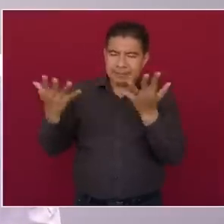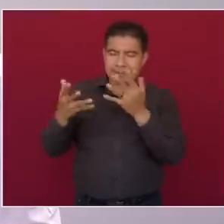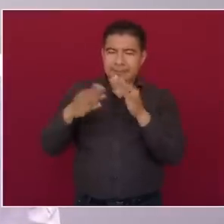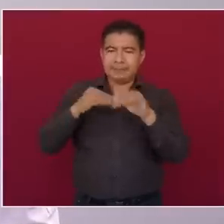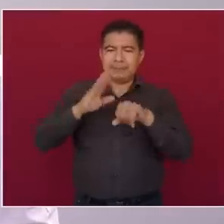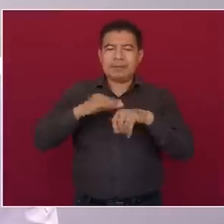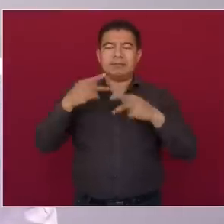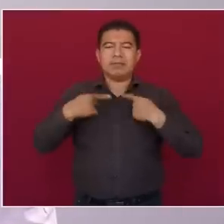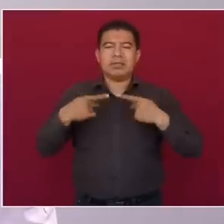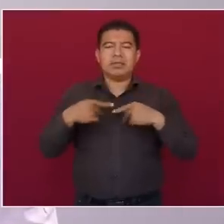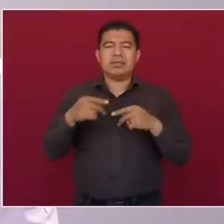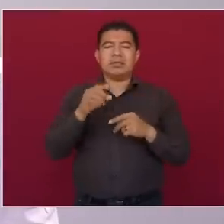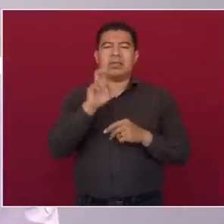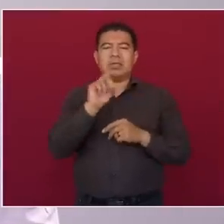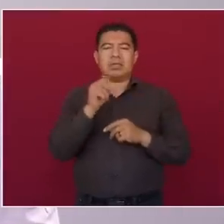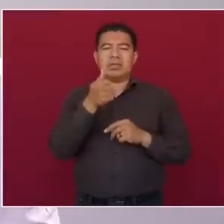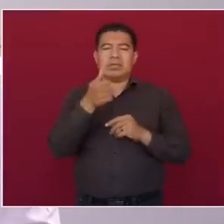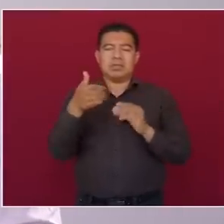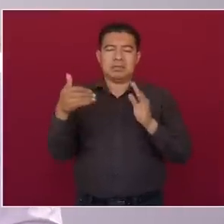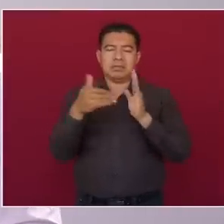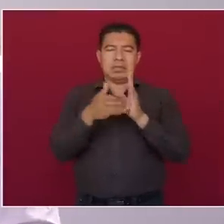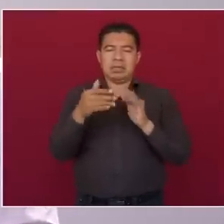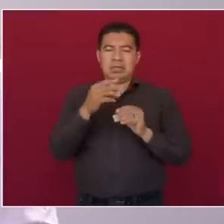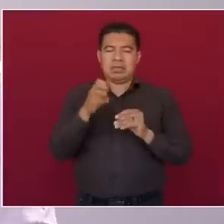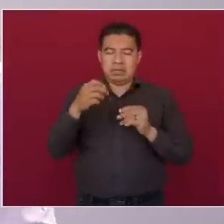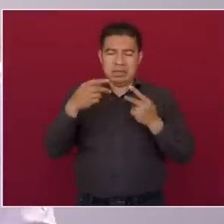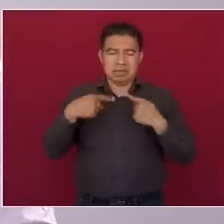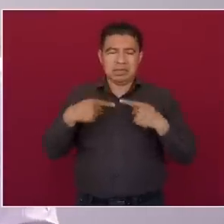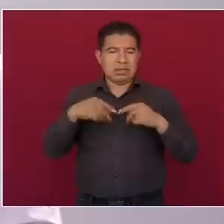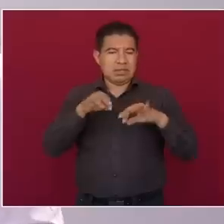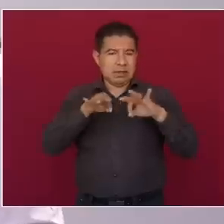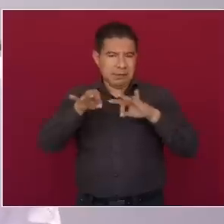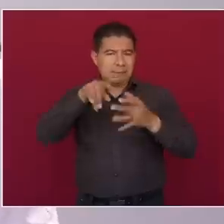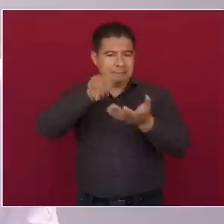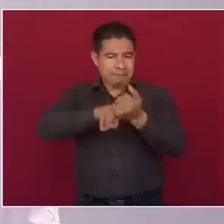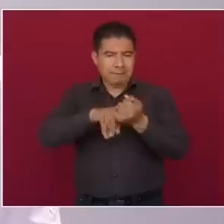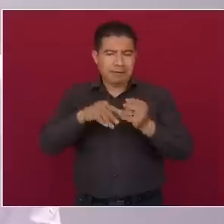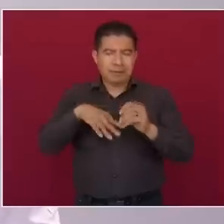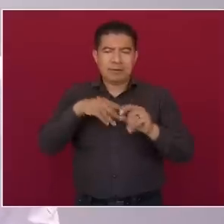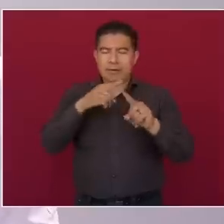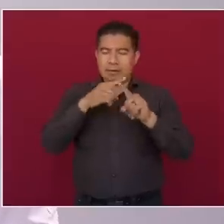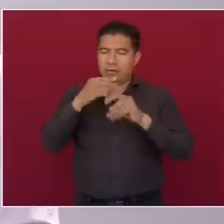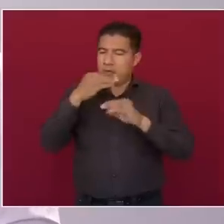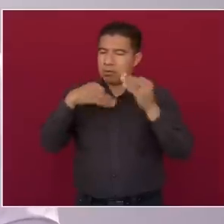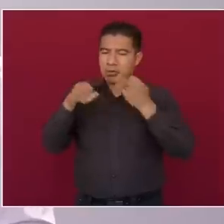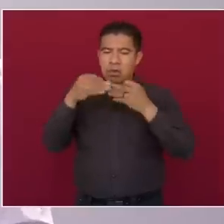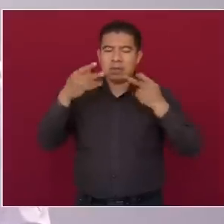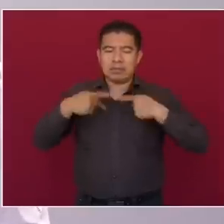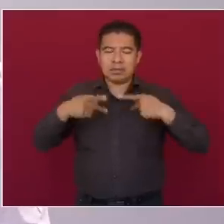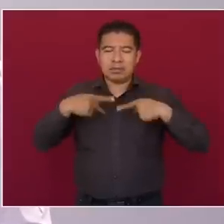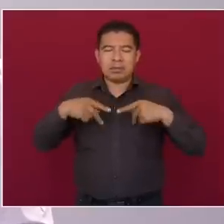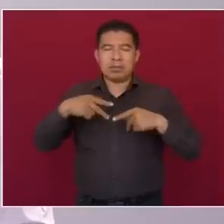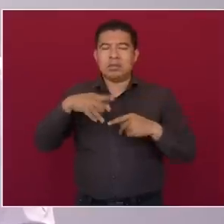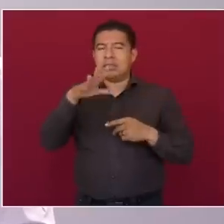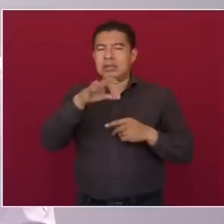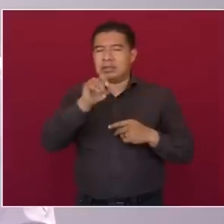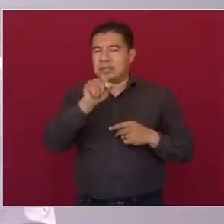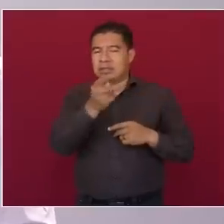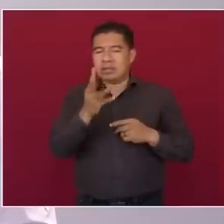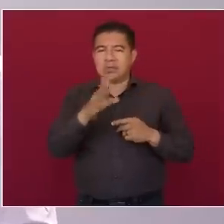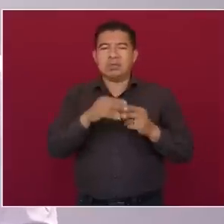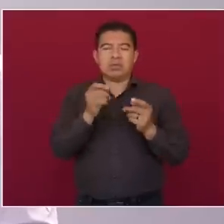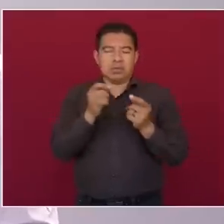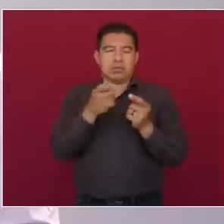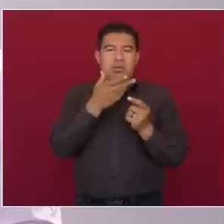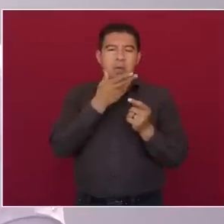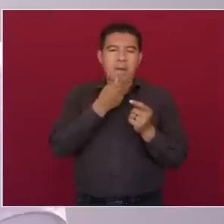35.236 trabajadores de diferentes especialidades en forma directa, todos mexicanos, el 12% mujeres y el